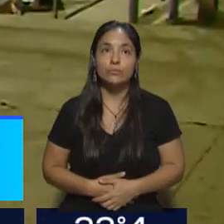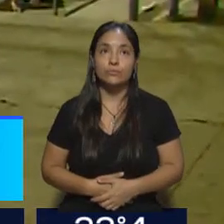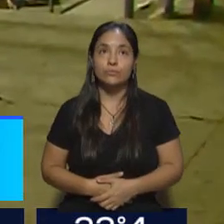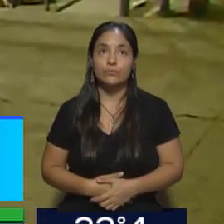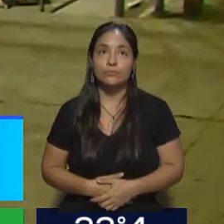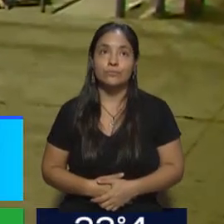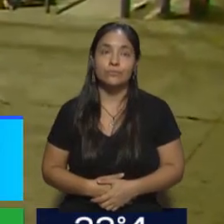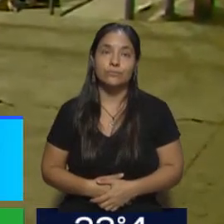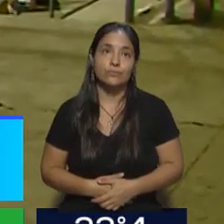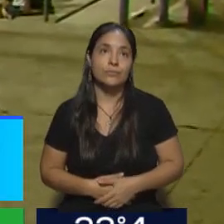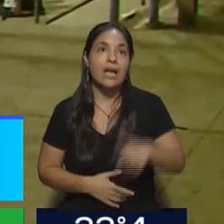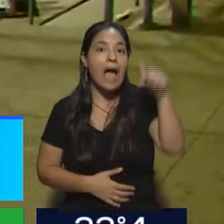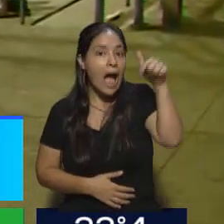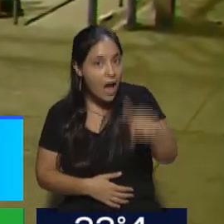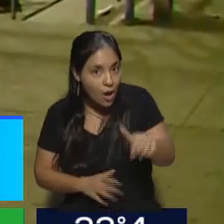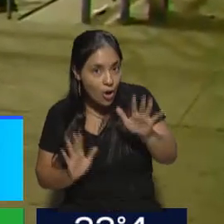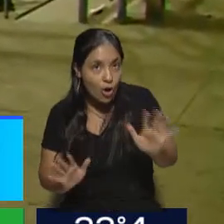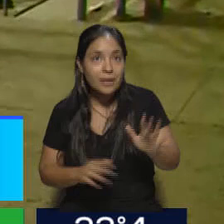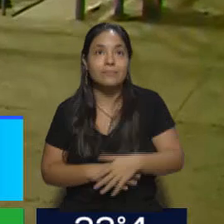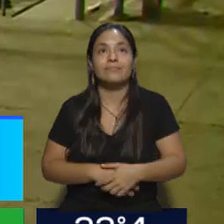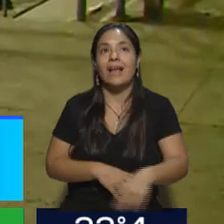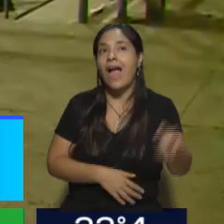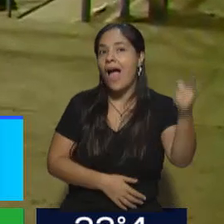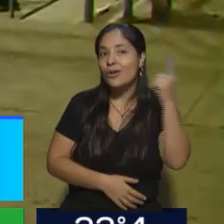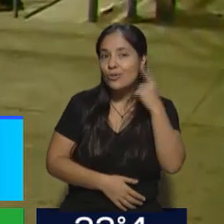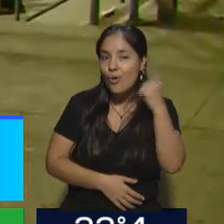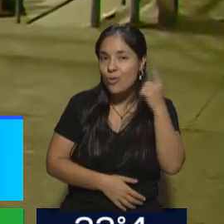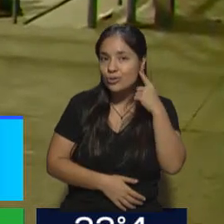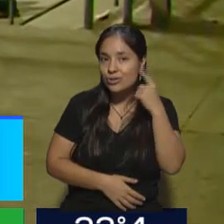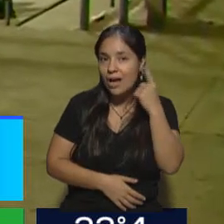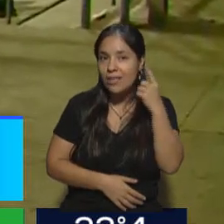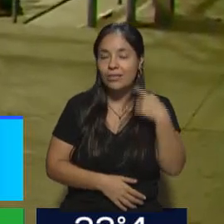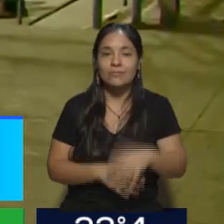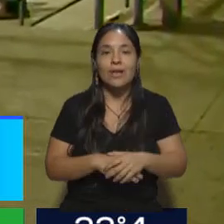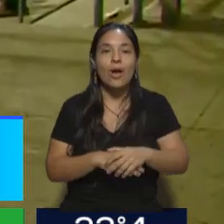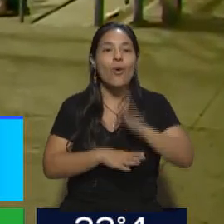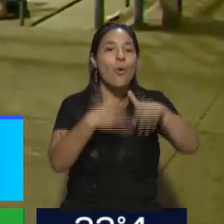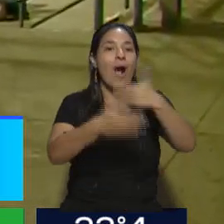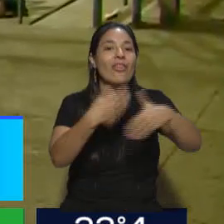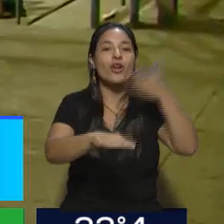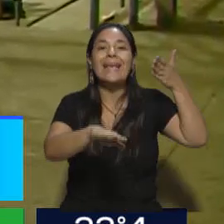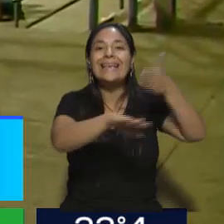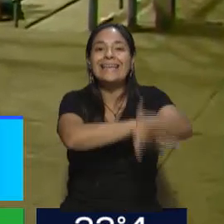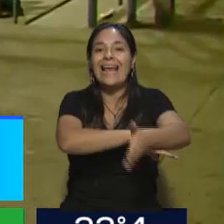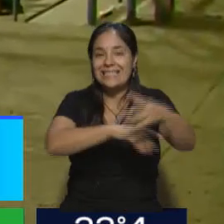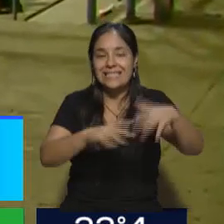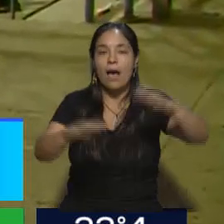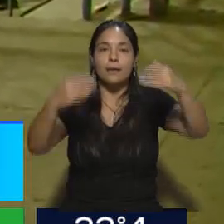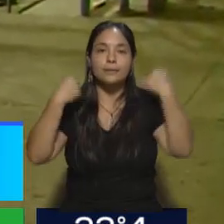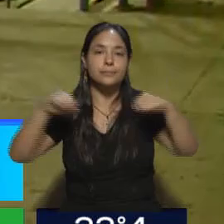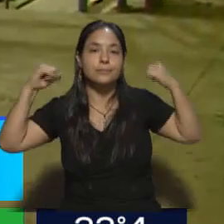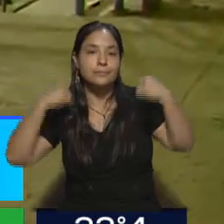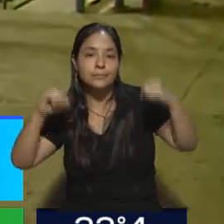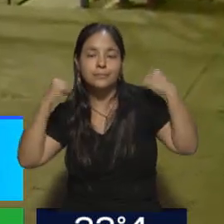Bueno, en este momento mi oído derecho está escuchando el ingreso de los jugadores seguramente a la entrada en calor al Estadio